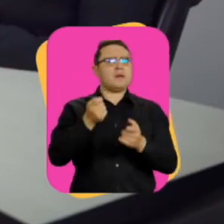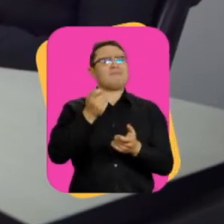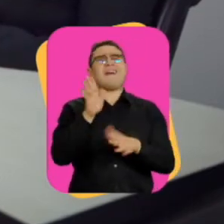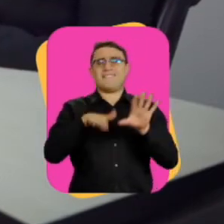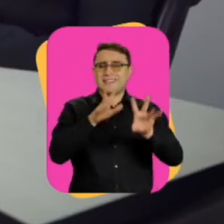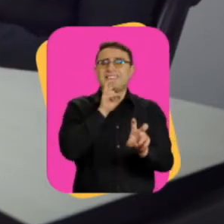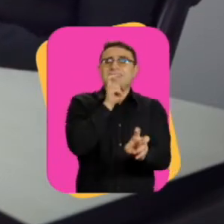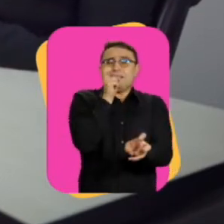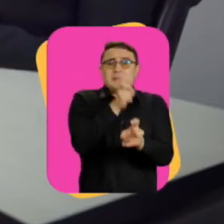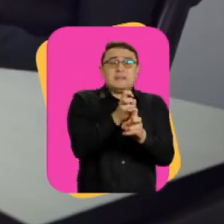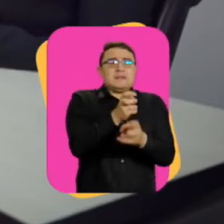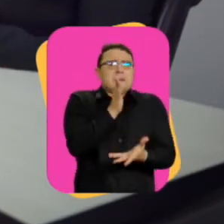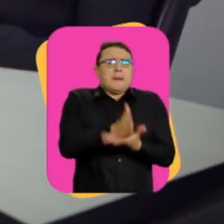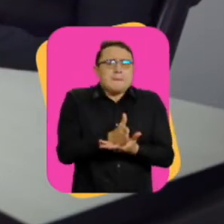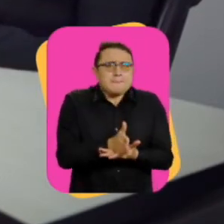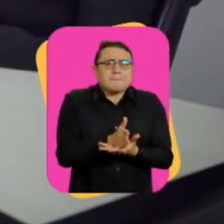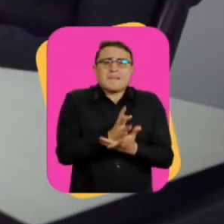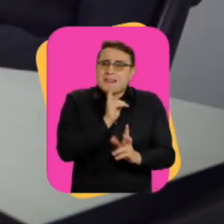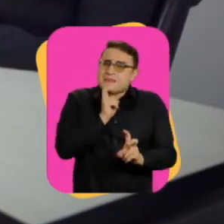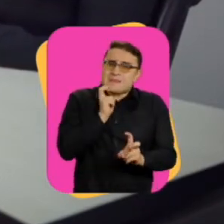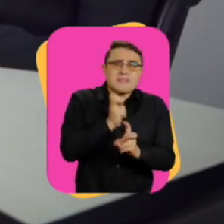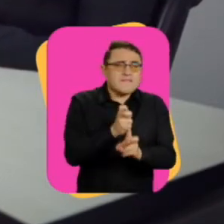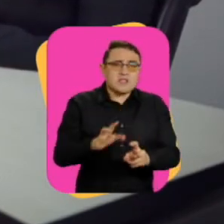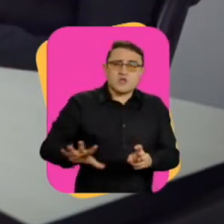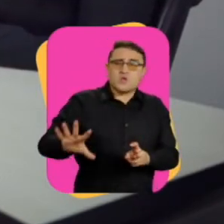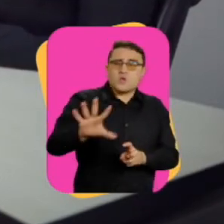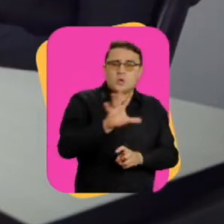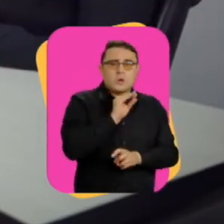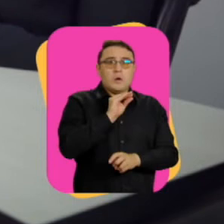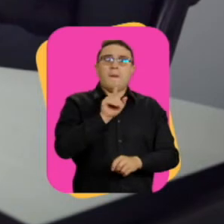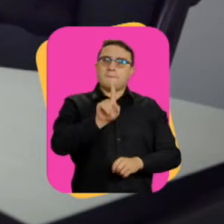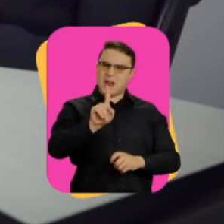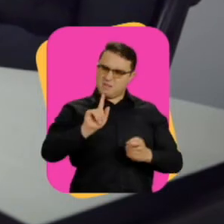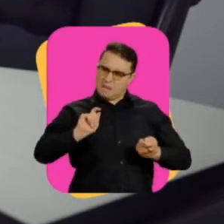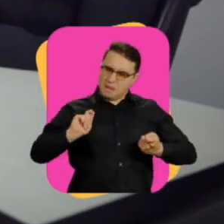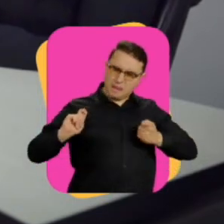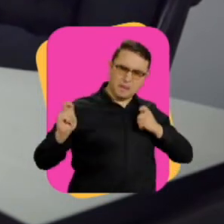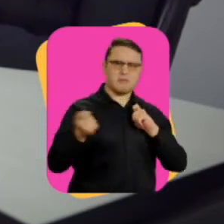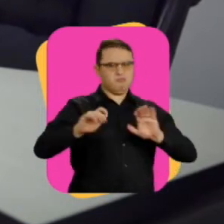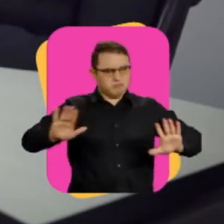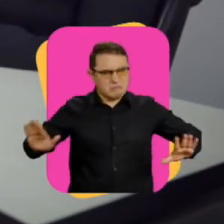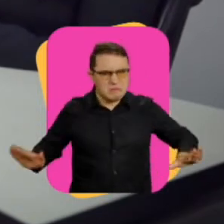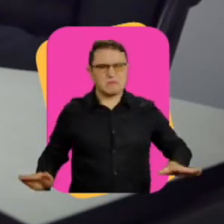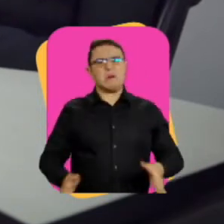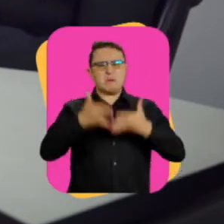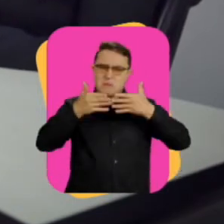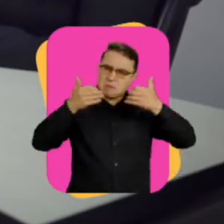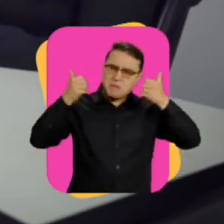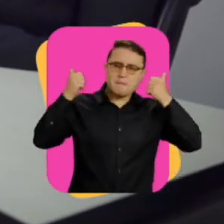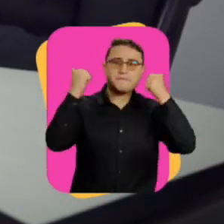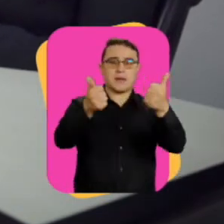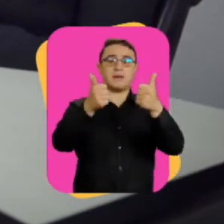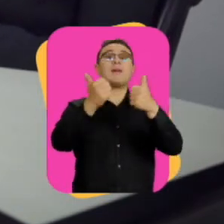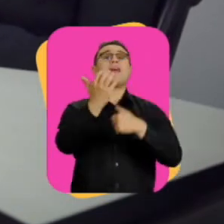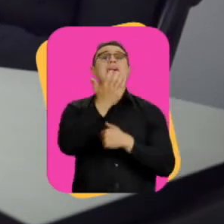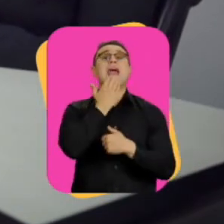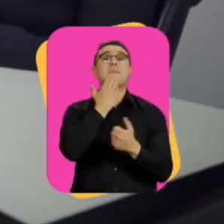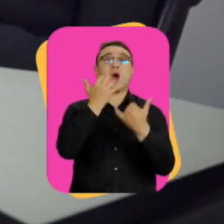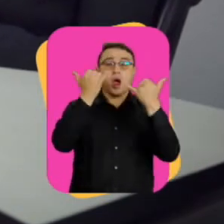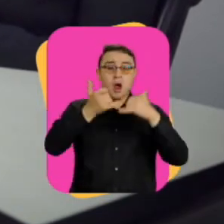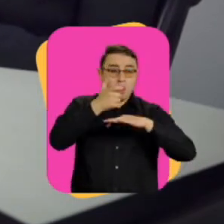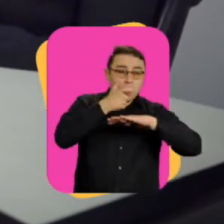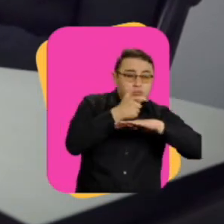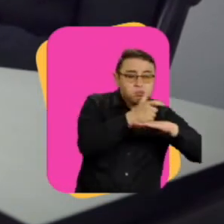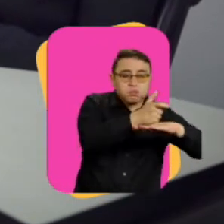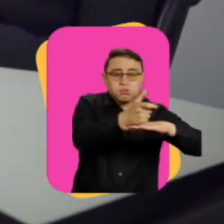y hubo momentos en que fue difícil para todos, pero salimos muy bien. Por ejemplo, esta auditoría que